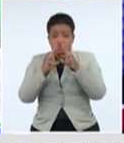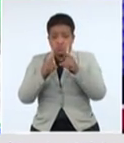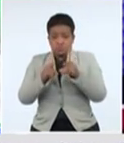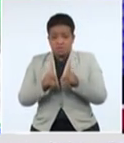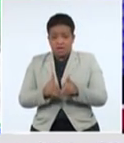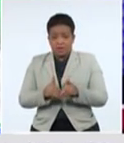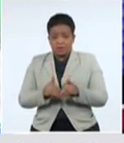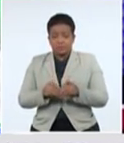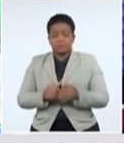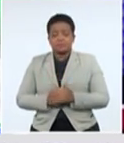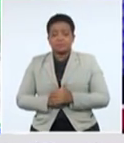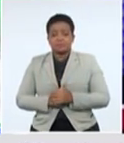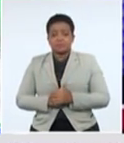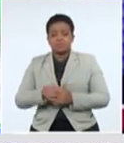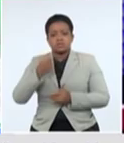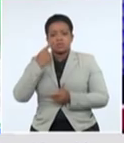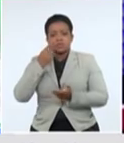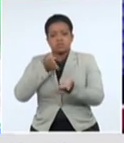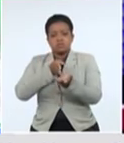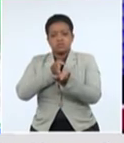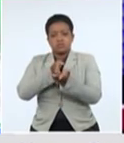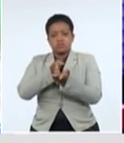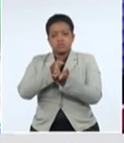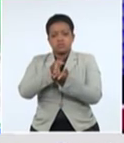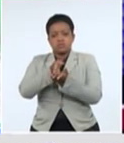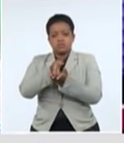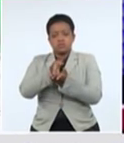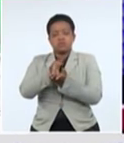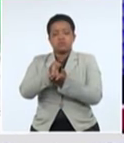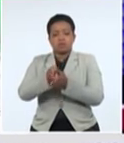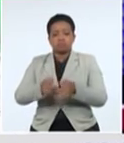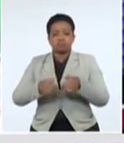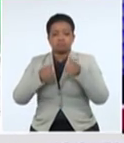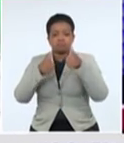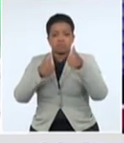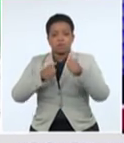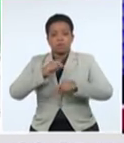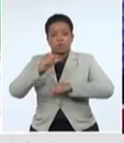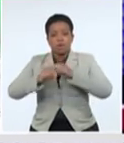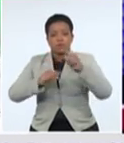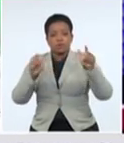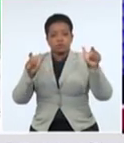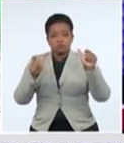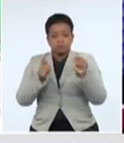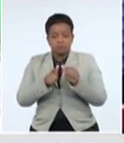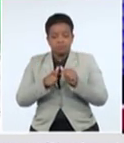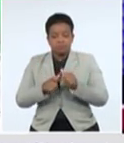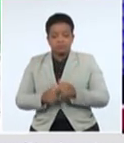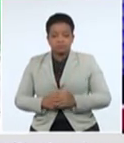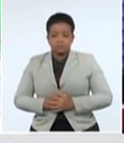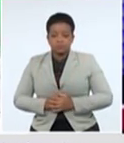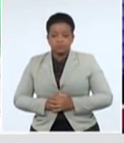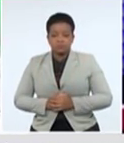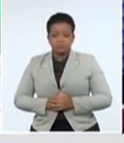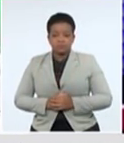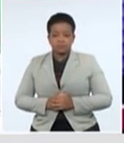que con una estabilidad en la reducción del número de casos realmente se sigue